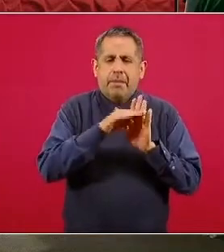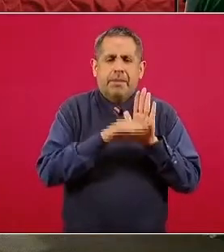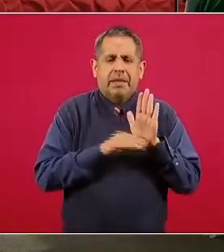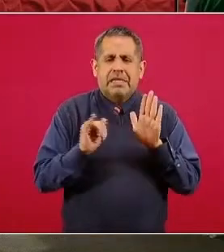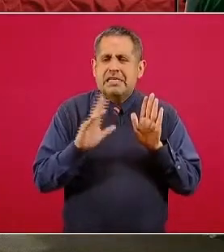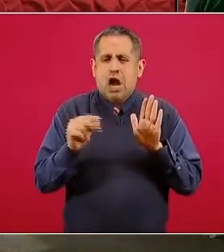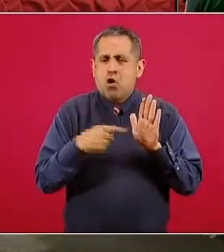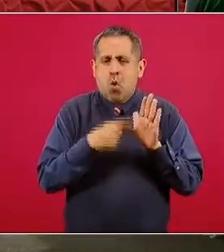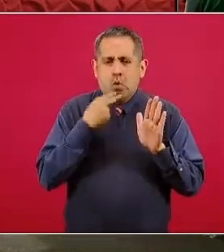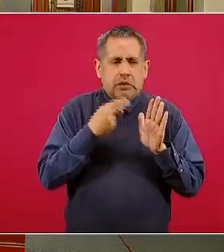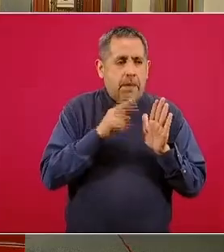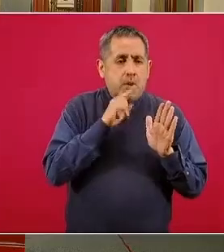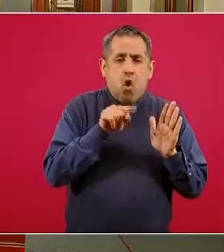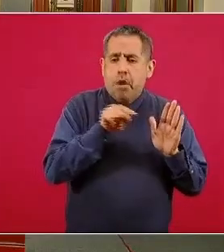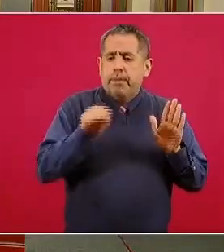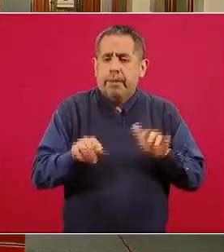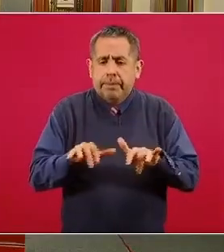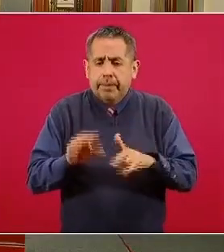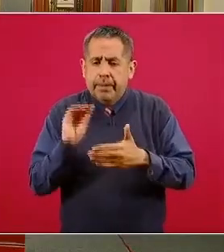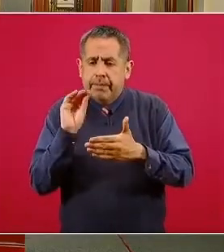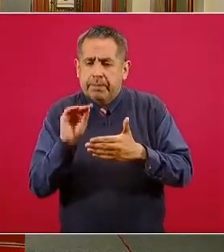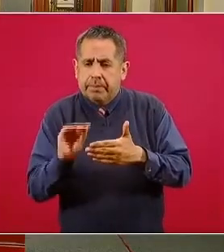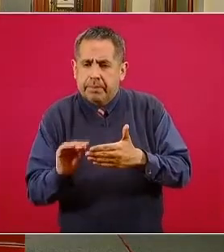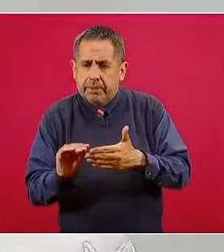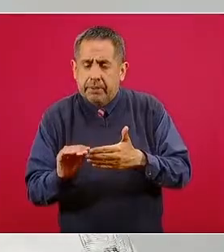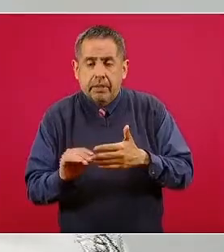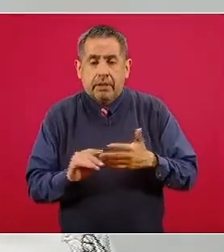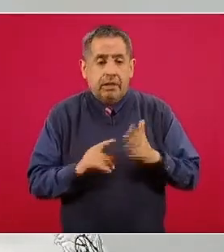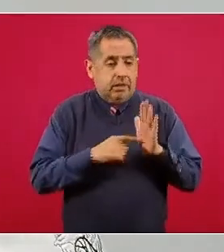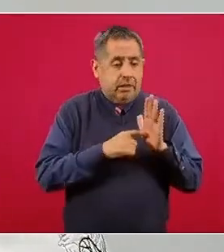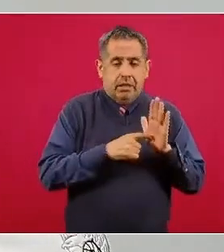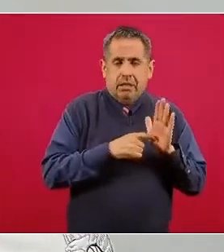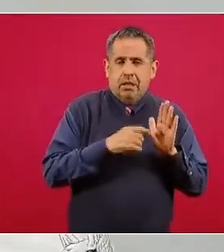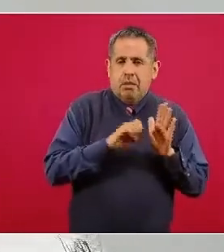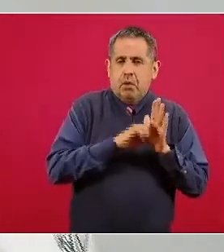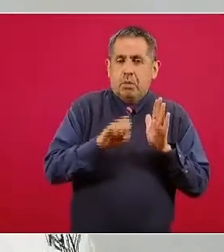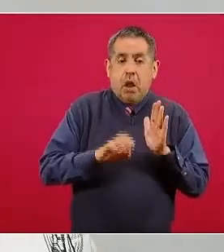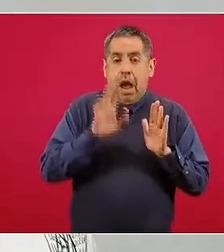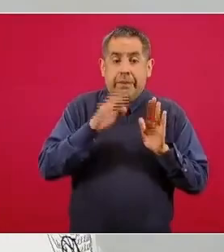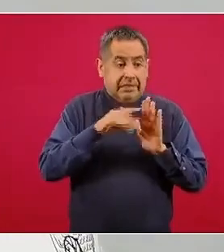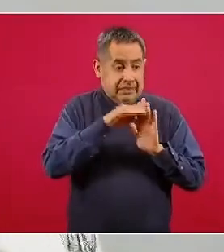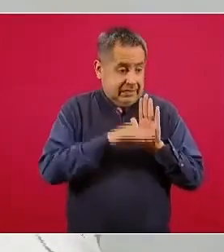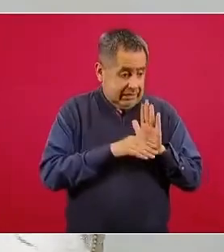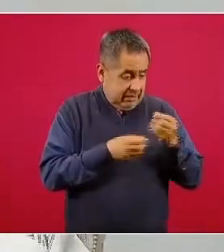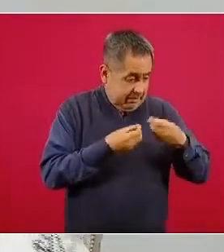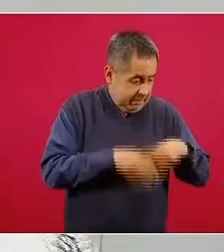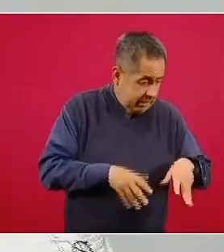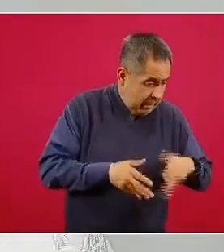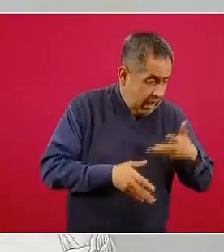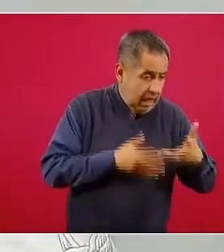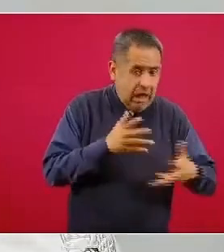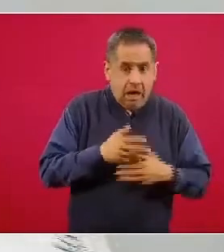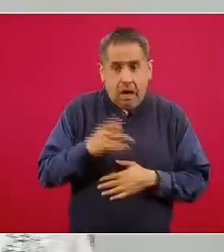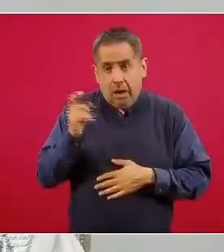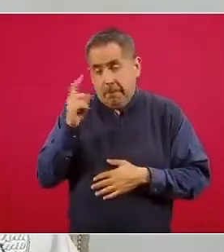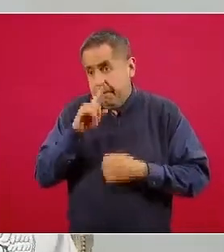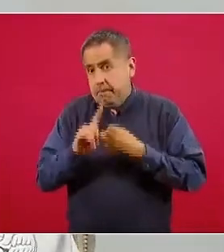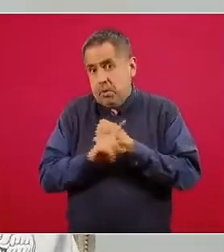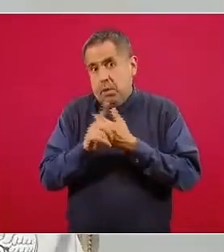en papel con una grapa, que si una madre llegaba a perder ese carnet de su hijo, se metía en una